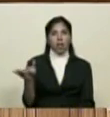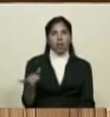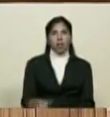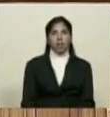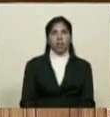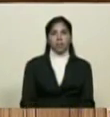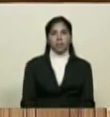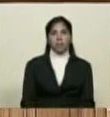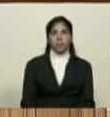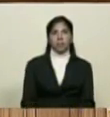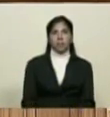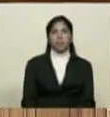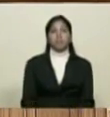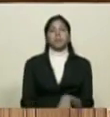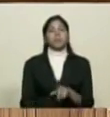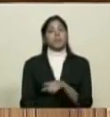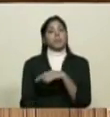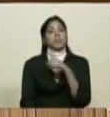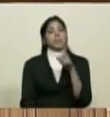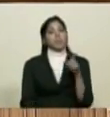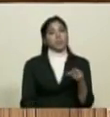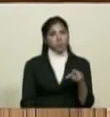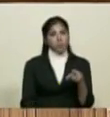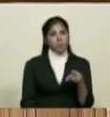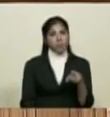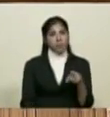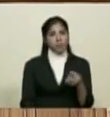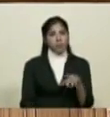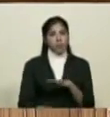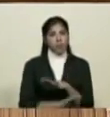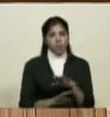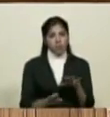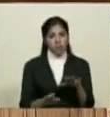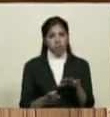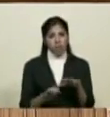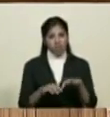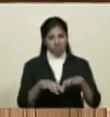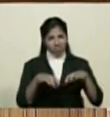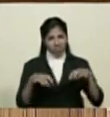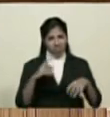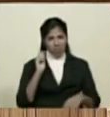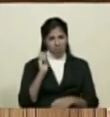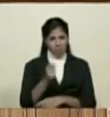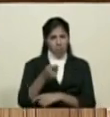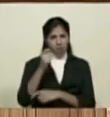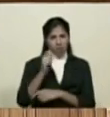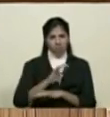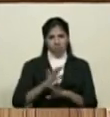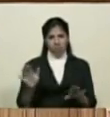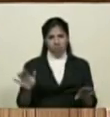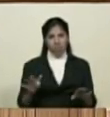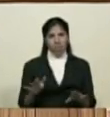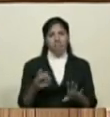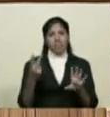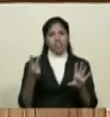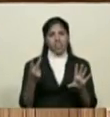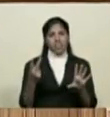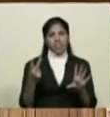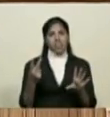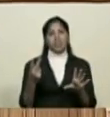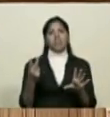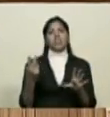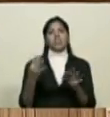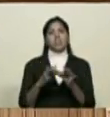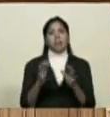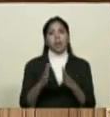por este caso se realizó una audiencia el pasado 7 de septiembre en Barcelona, estado